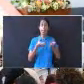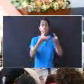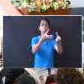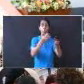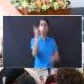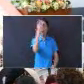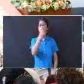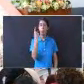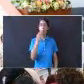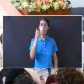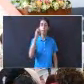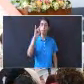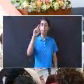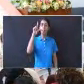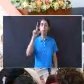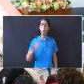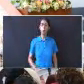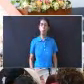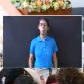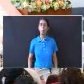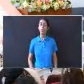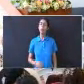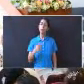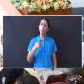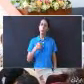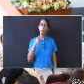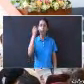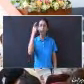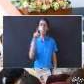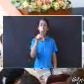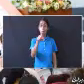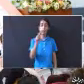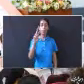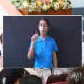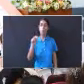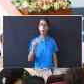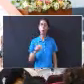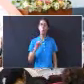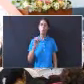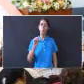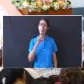Usted, yo sé que no es así. Son para los que van a venir en el otro culto. Usted jamás se le manifiesta así.